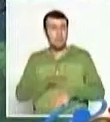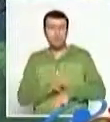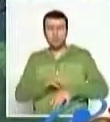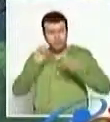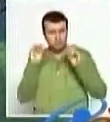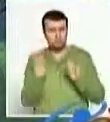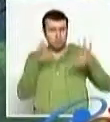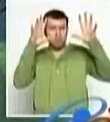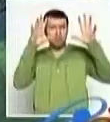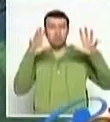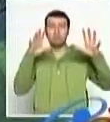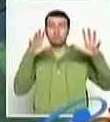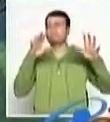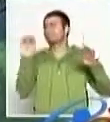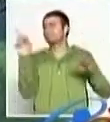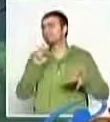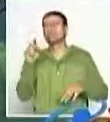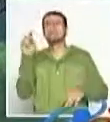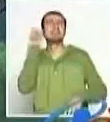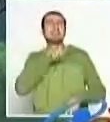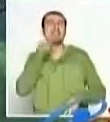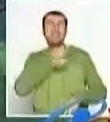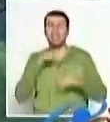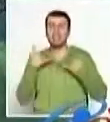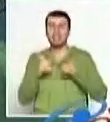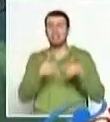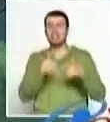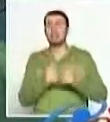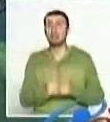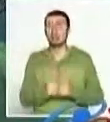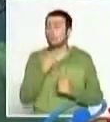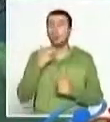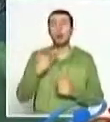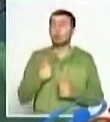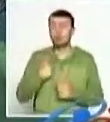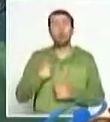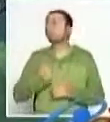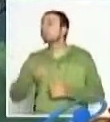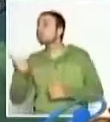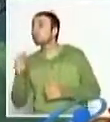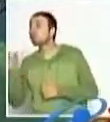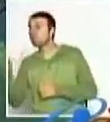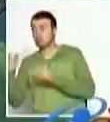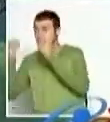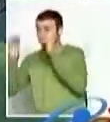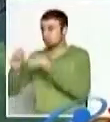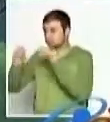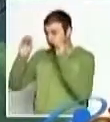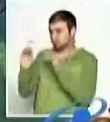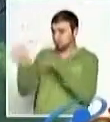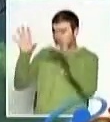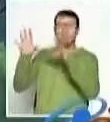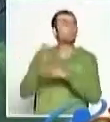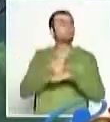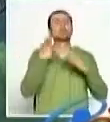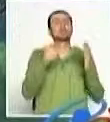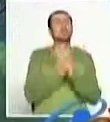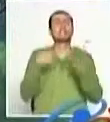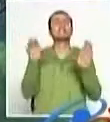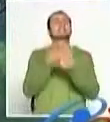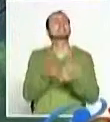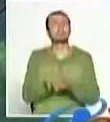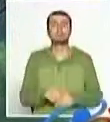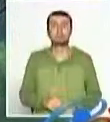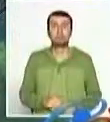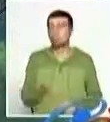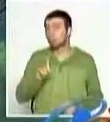tumbar. O no, fue que como yo alivio a una señora, entonces ya alivio a todas las que tengan eso. La enfermedad nunca